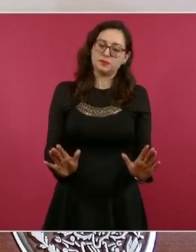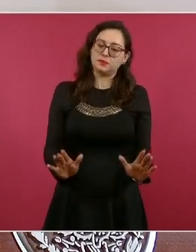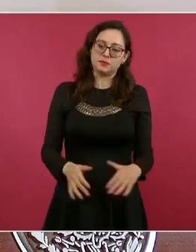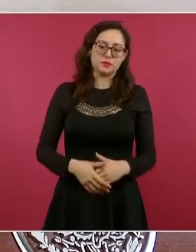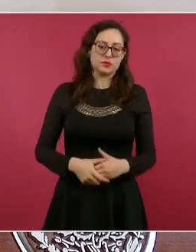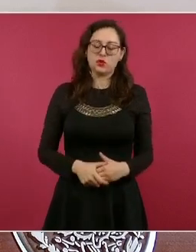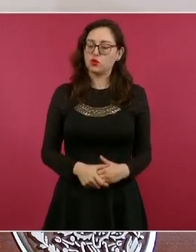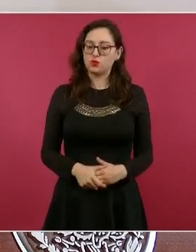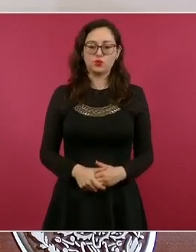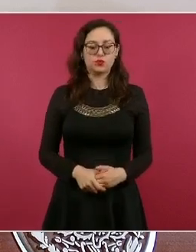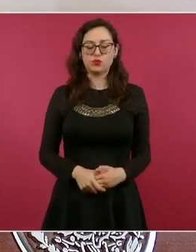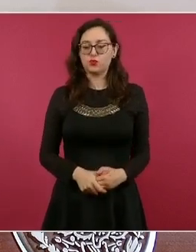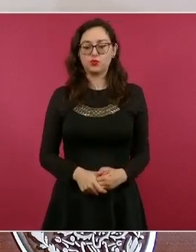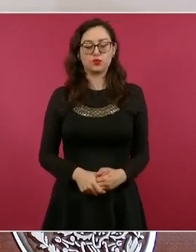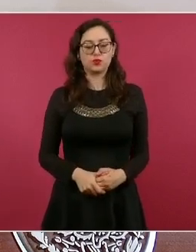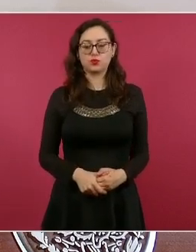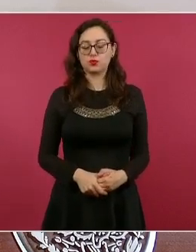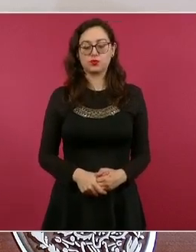en tiempos de